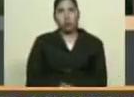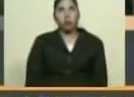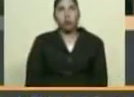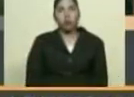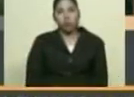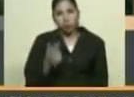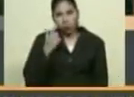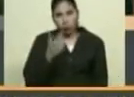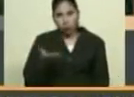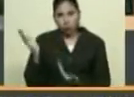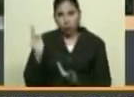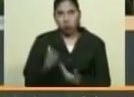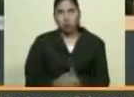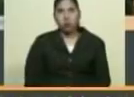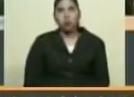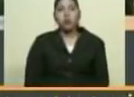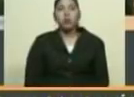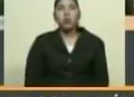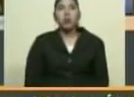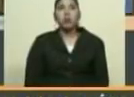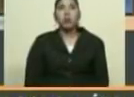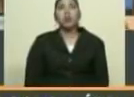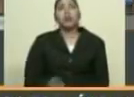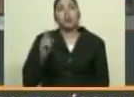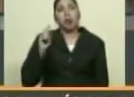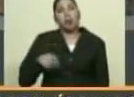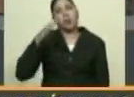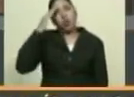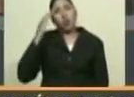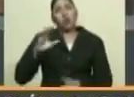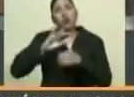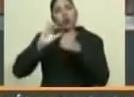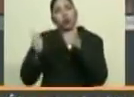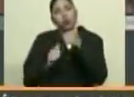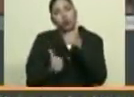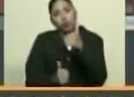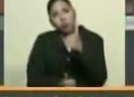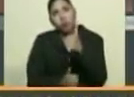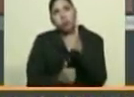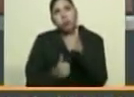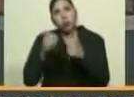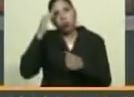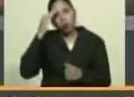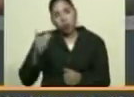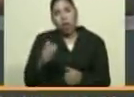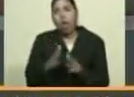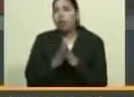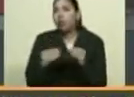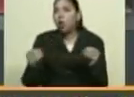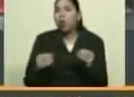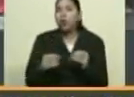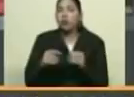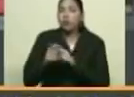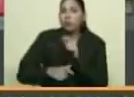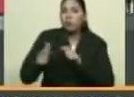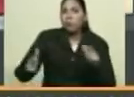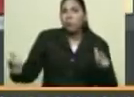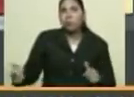presente. Pero también saludo al soldado y a la soldada, y a la teniente Delgado, a la teniente Contreras, que los vi